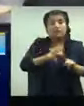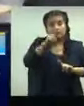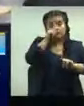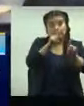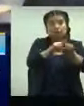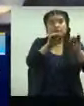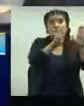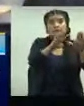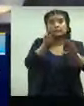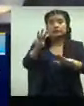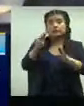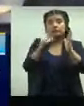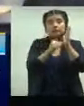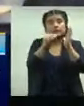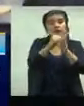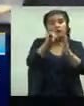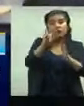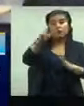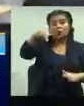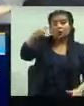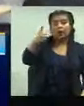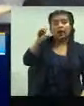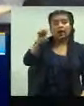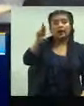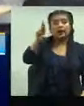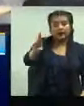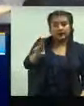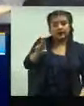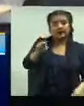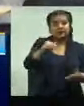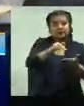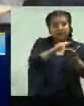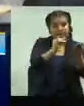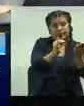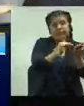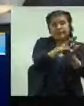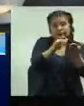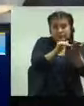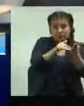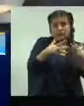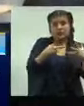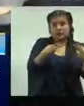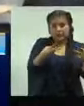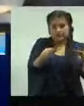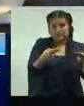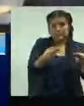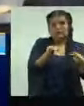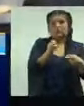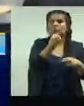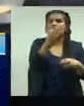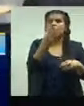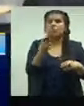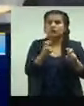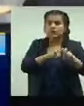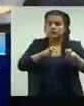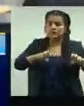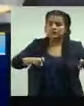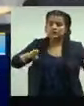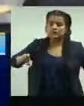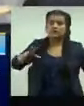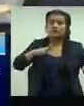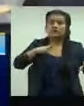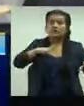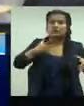93 millones de UNAERC, tenemos una, tal lo puede ilustrar, ministra, cuántas sillas es la cantidad de sillas que tenemos